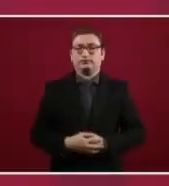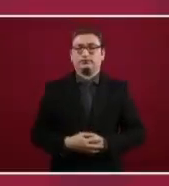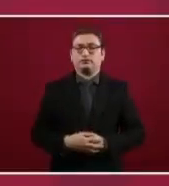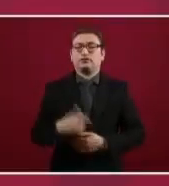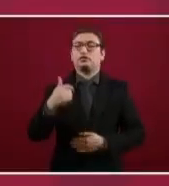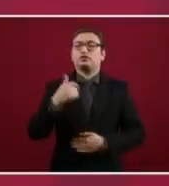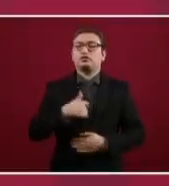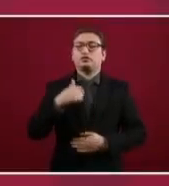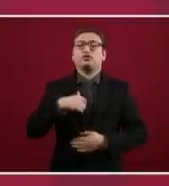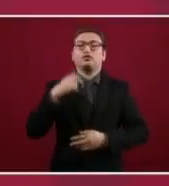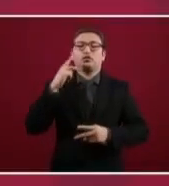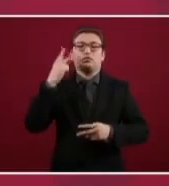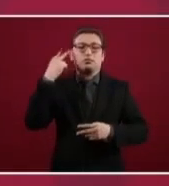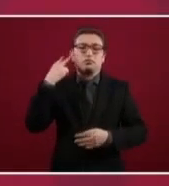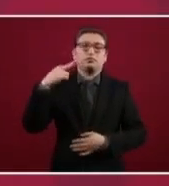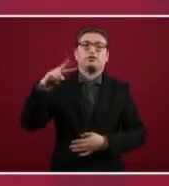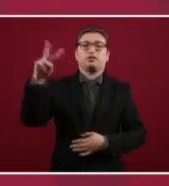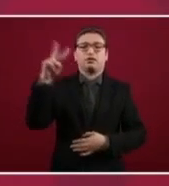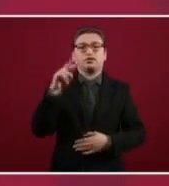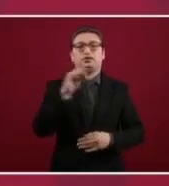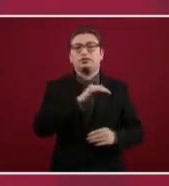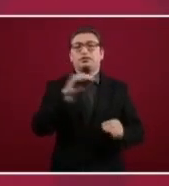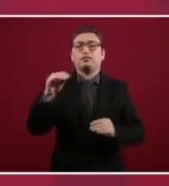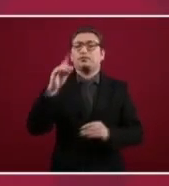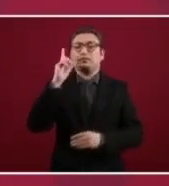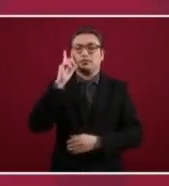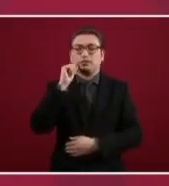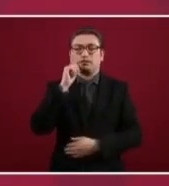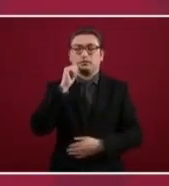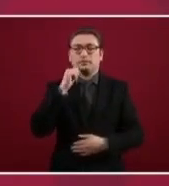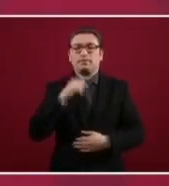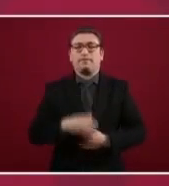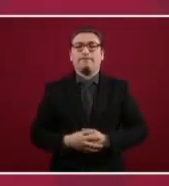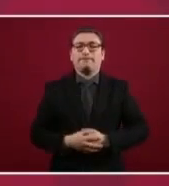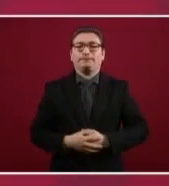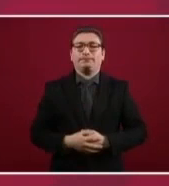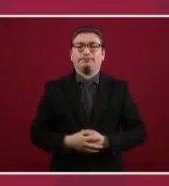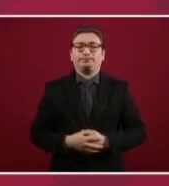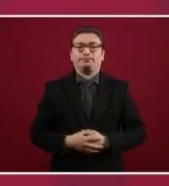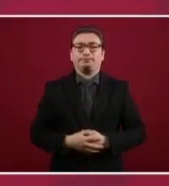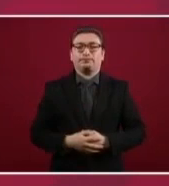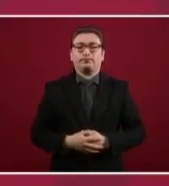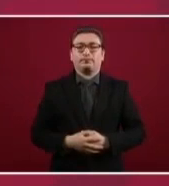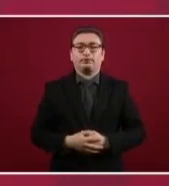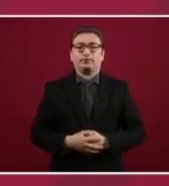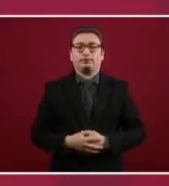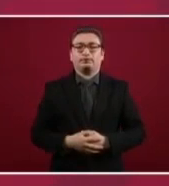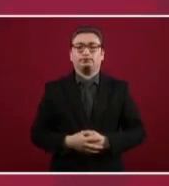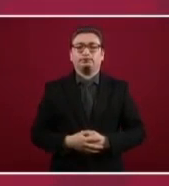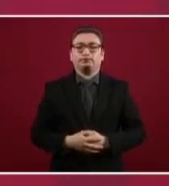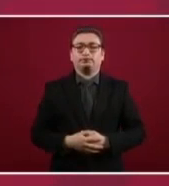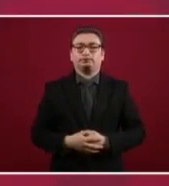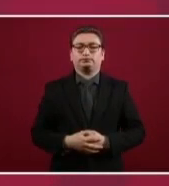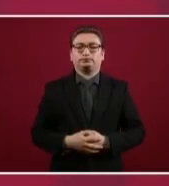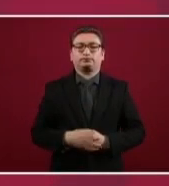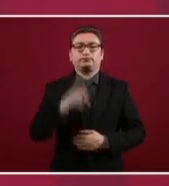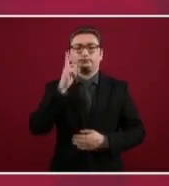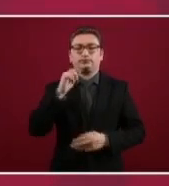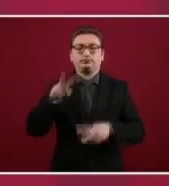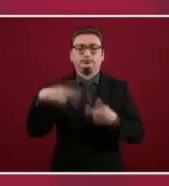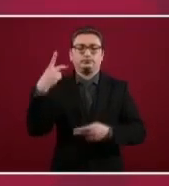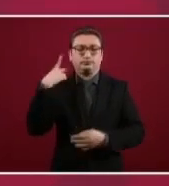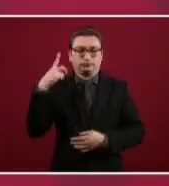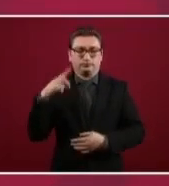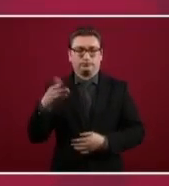de gira vamos mañana vamos a durango